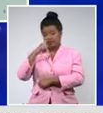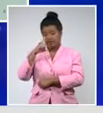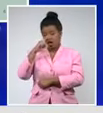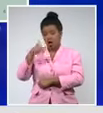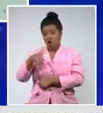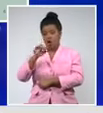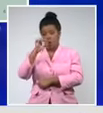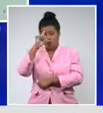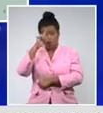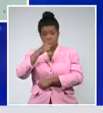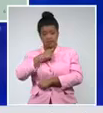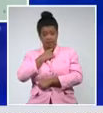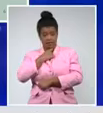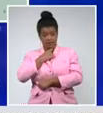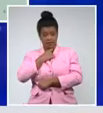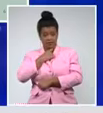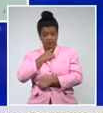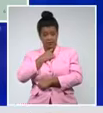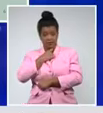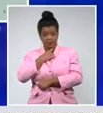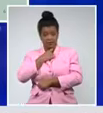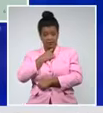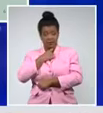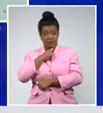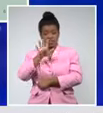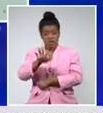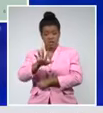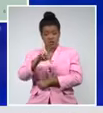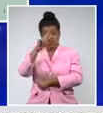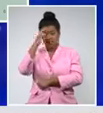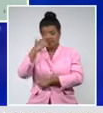Lajas y Santa Cruz del Norte con 5 cada uno,